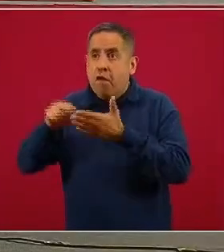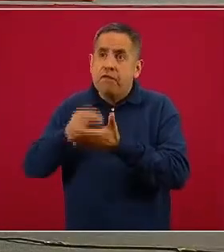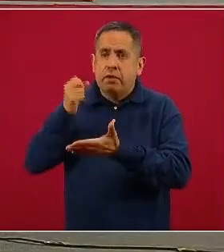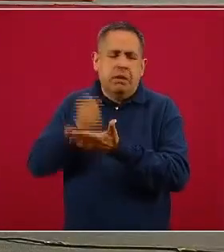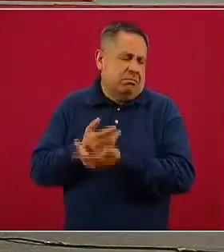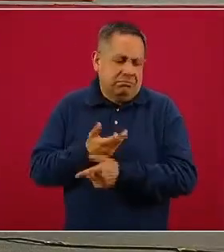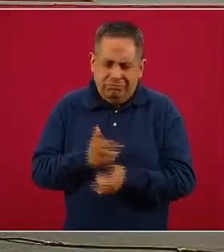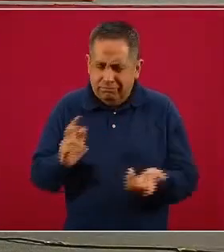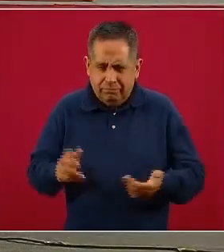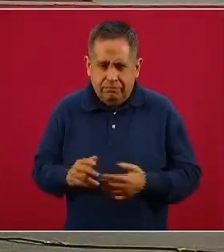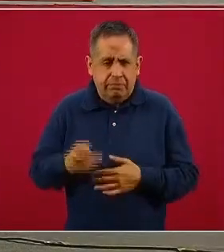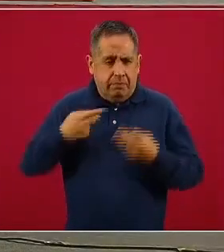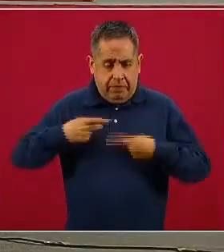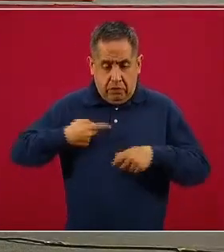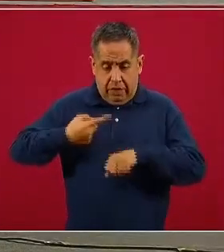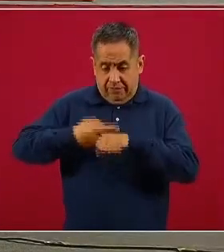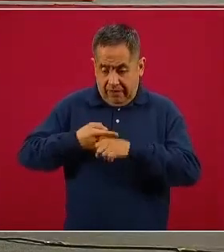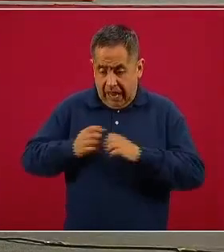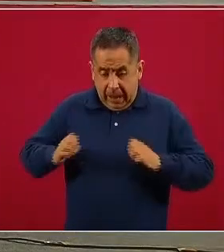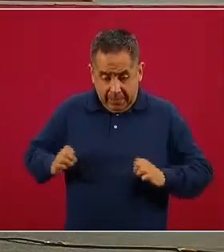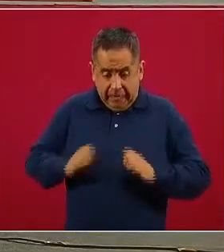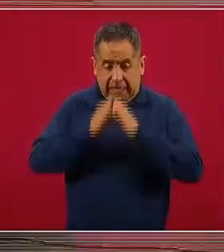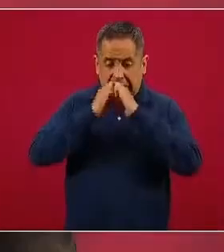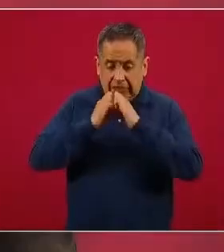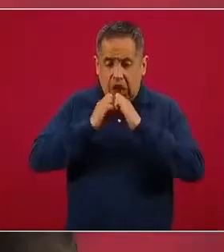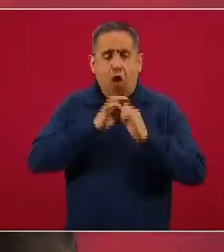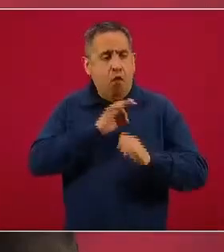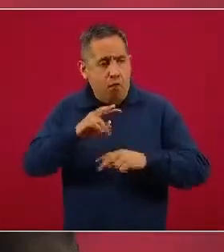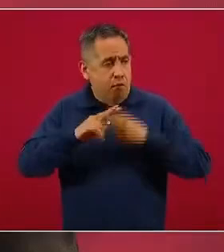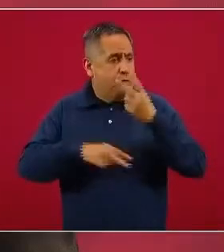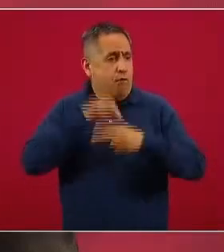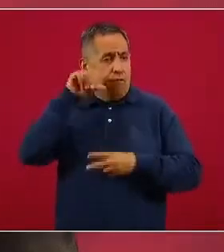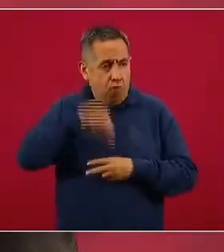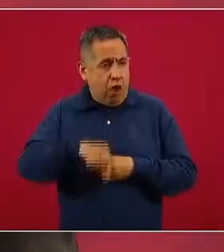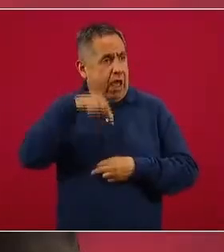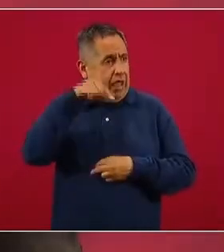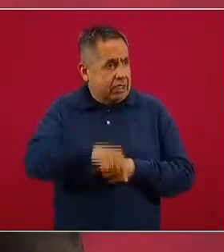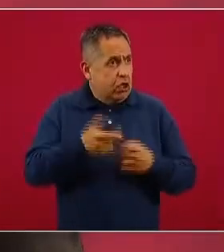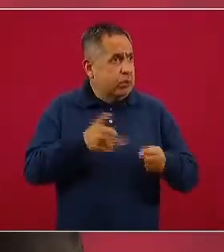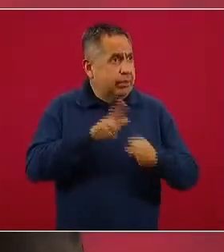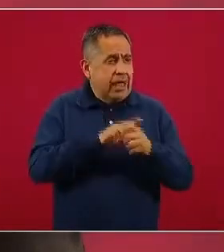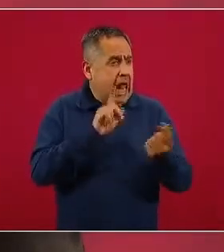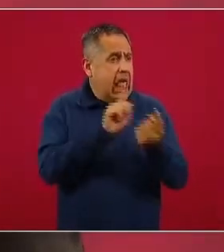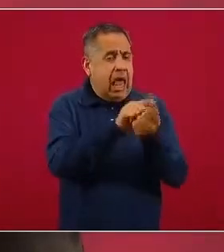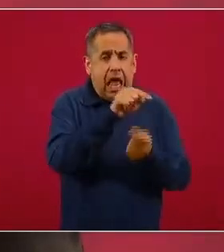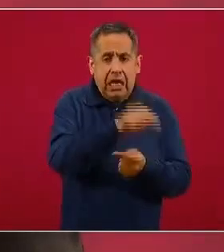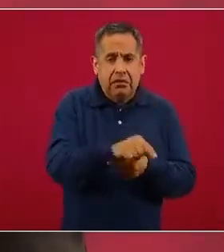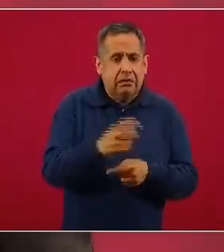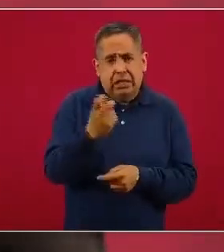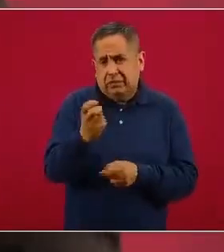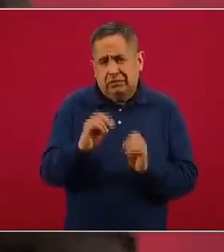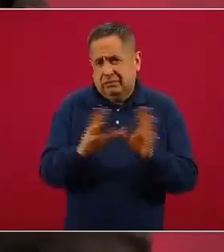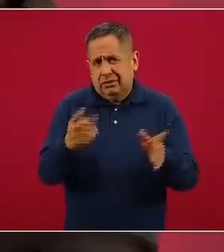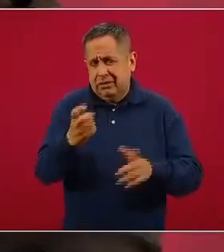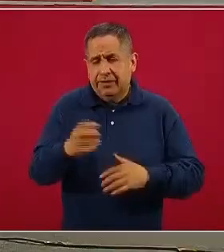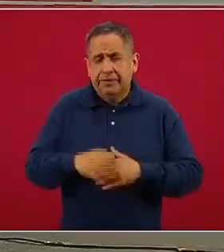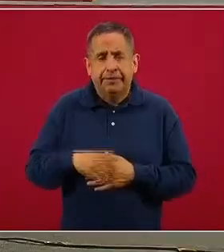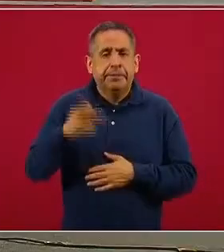que cualquier persona en una situación de urgencia puede recibir atención en cualquier unidad hospitalaria. Y eso es para el caso,